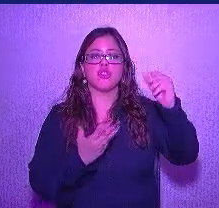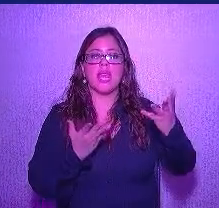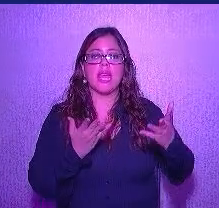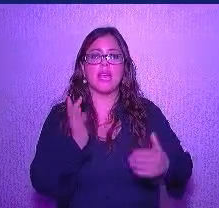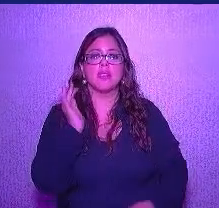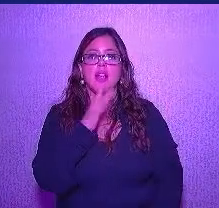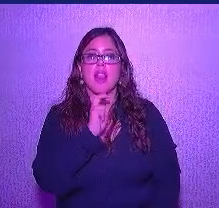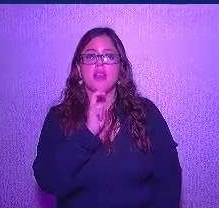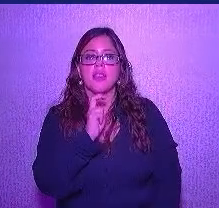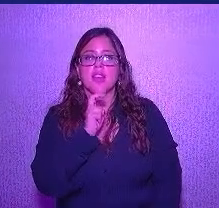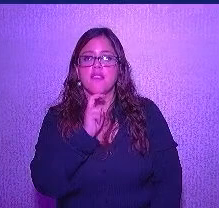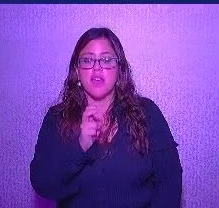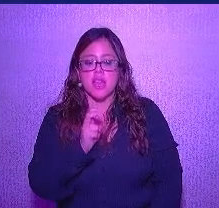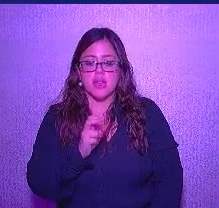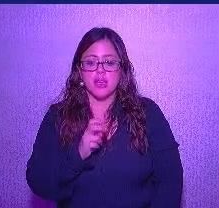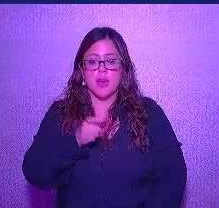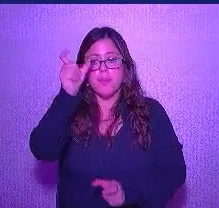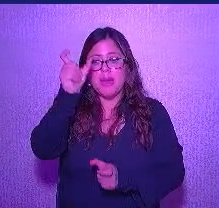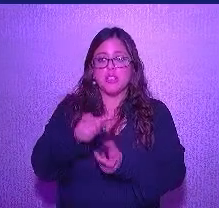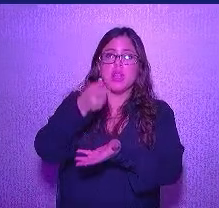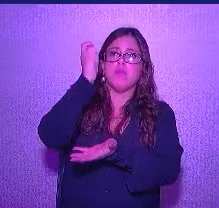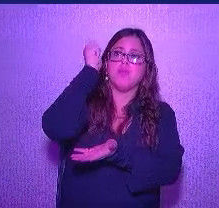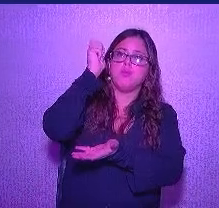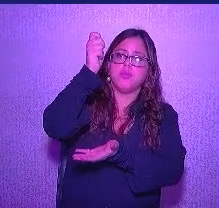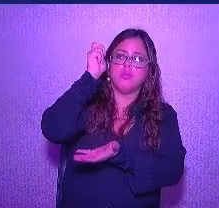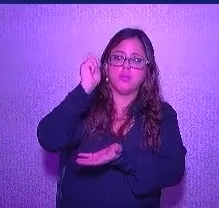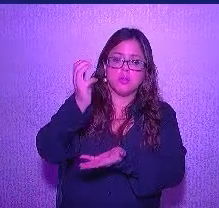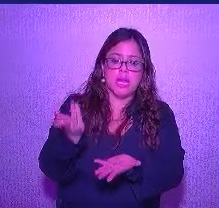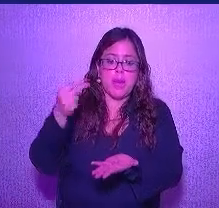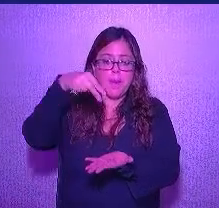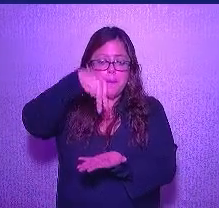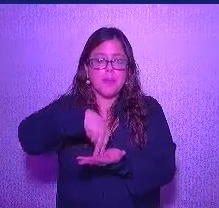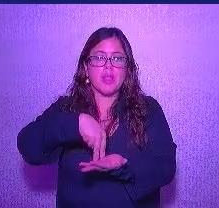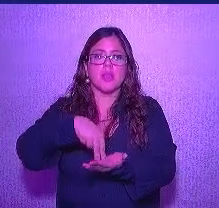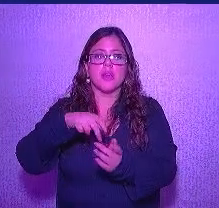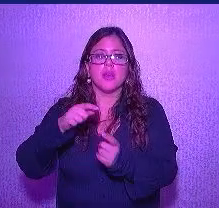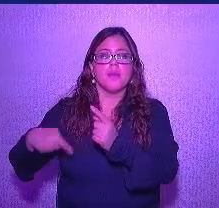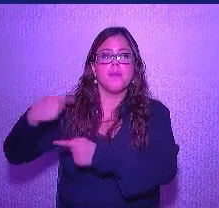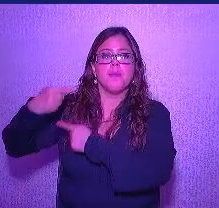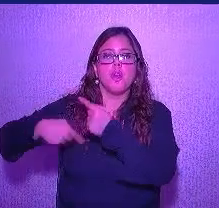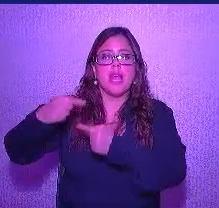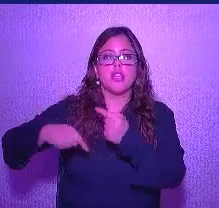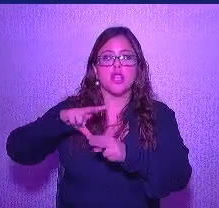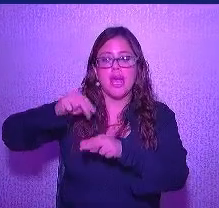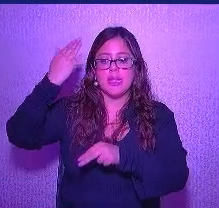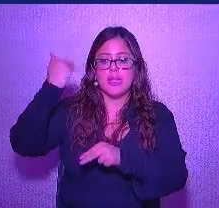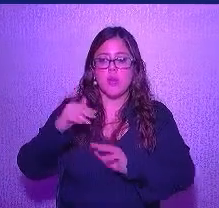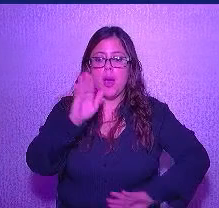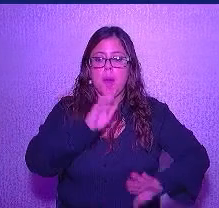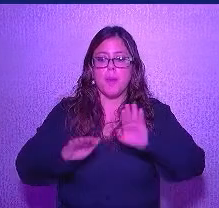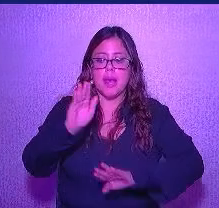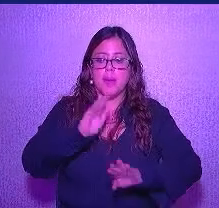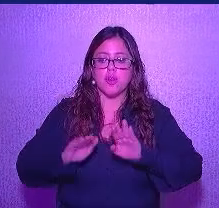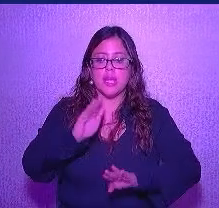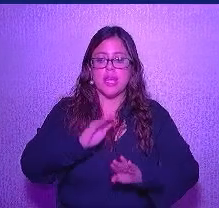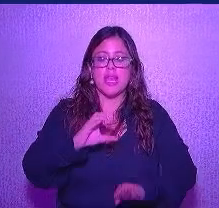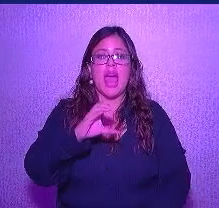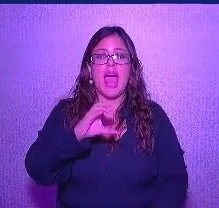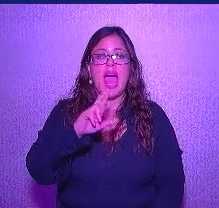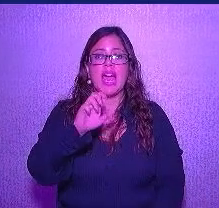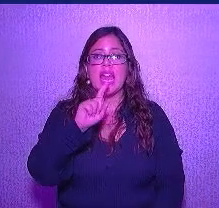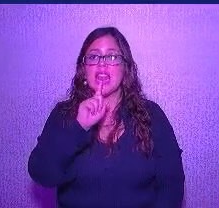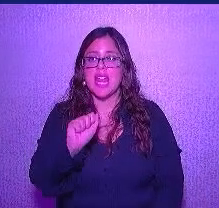efesto fue posicionado históricamente por las historias deodo para proteger a la isla de Creta contra Los